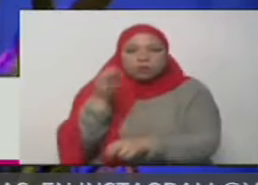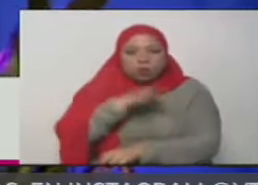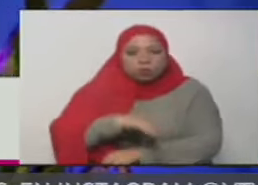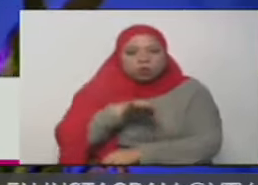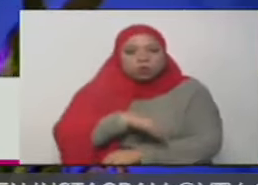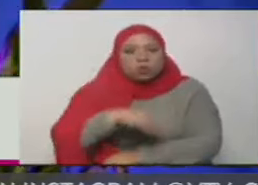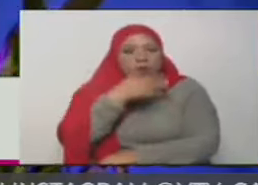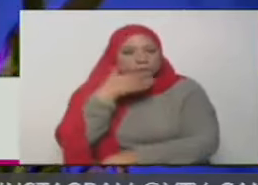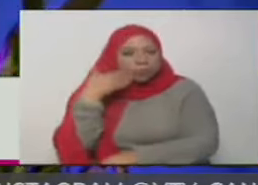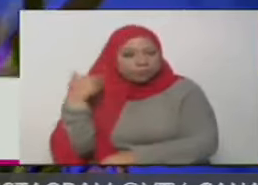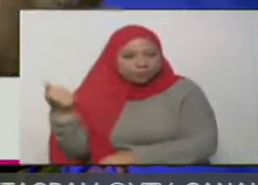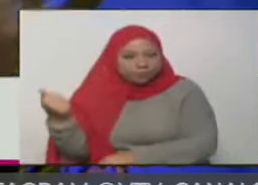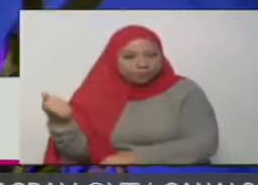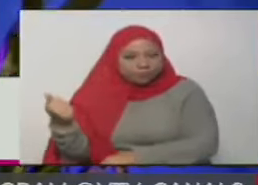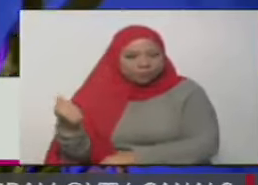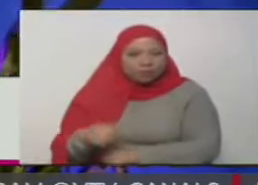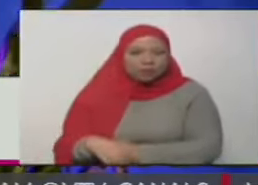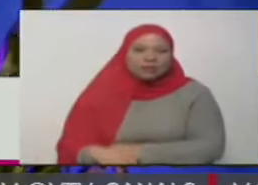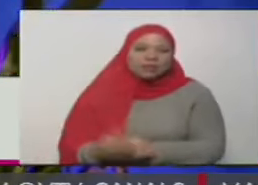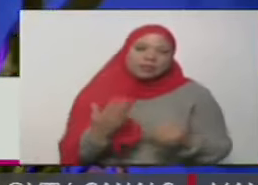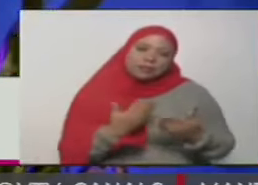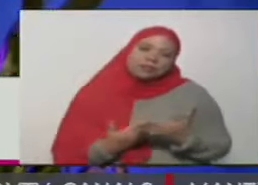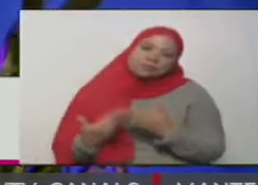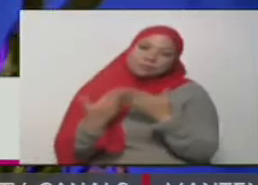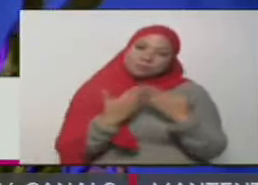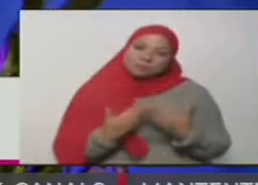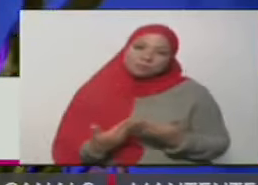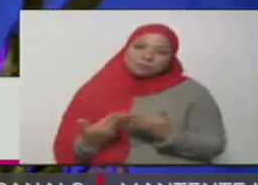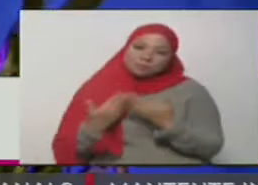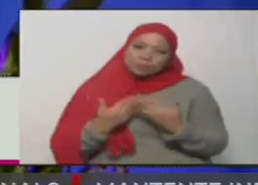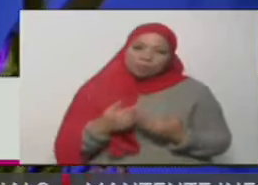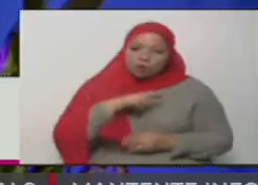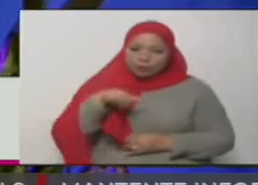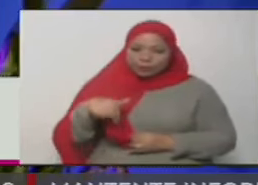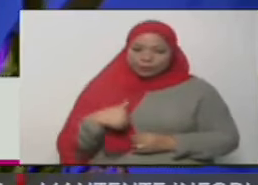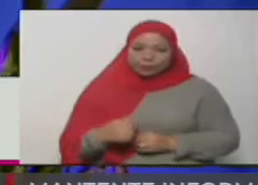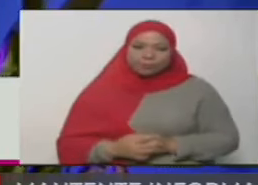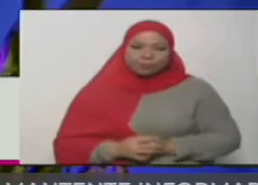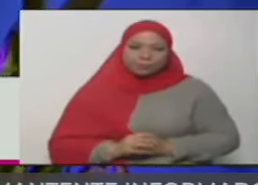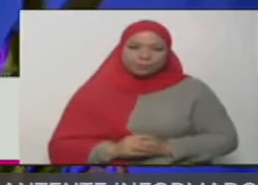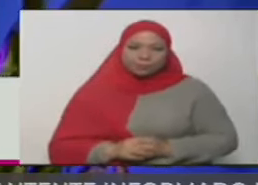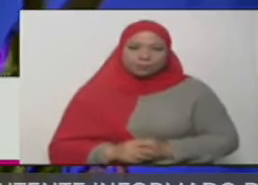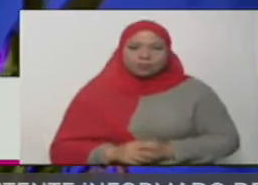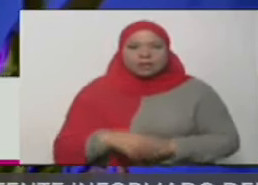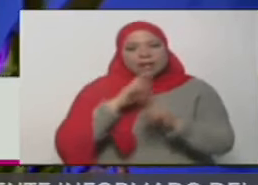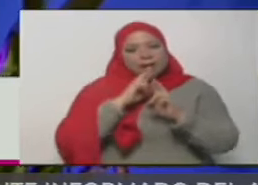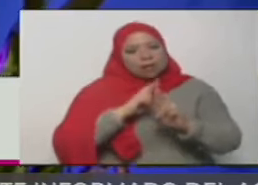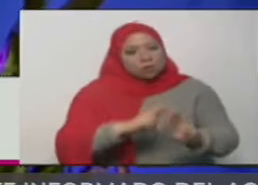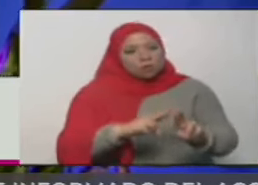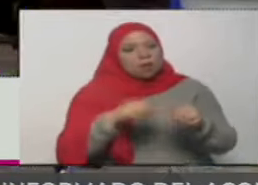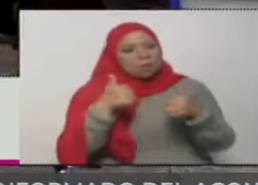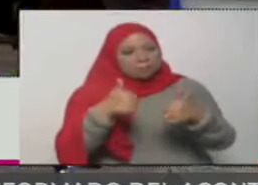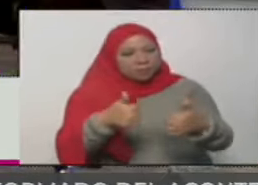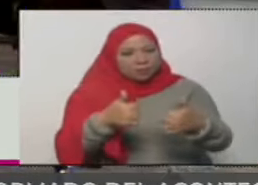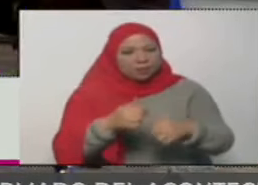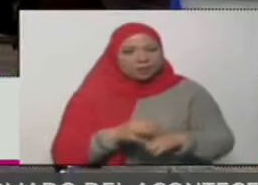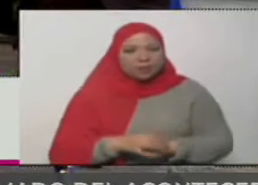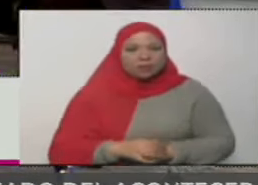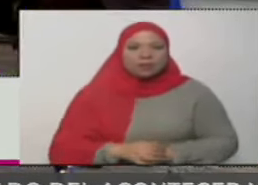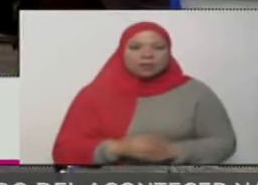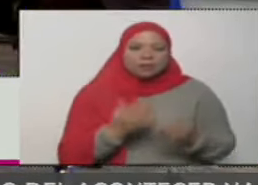mejor. La estamos estudiando, ya somos alumnos, daremos resultados. Bueno, entonces